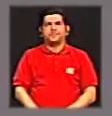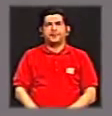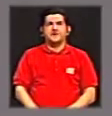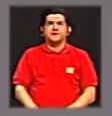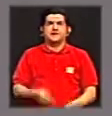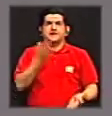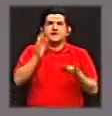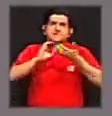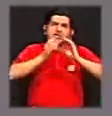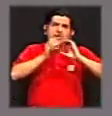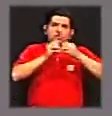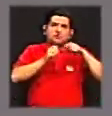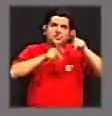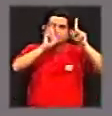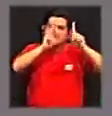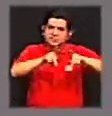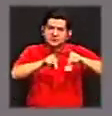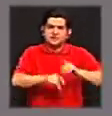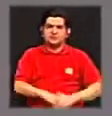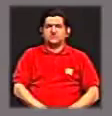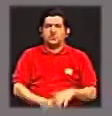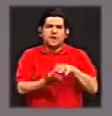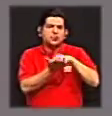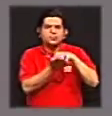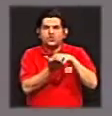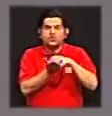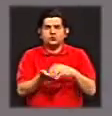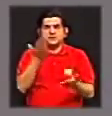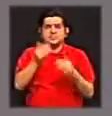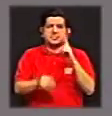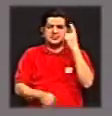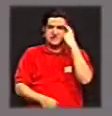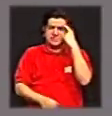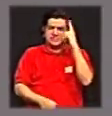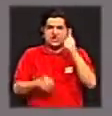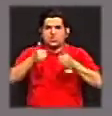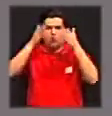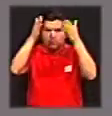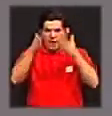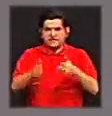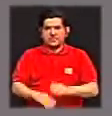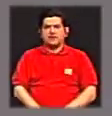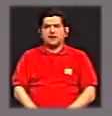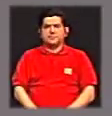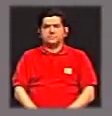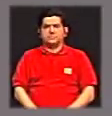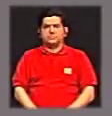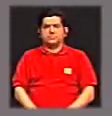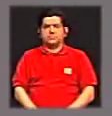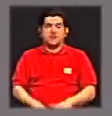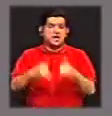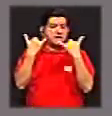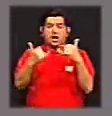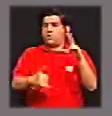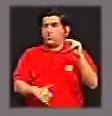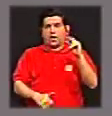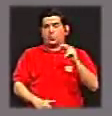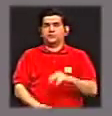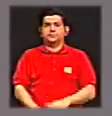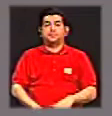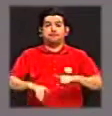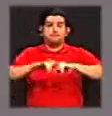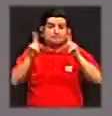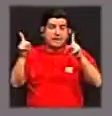dar datos sobre si esas personas estaban indecisas y decidieron por un candidato, o decidieron por, estaban con un candidato y ya no lo están.